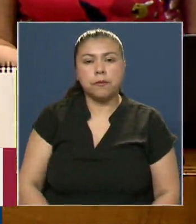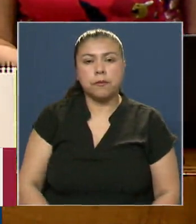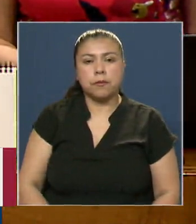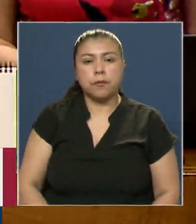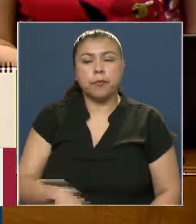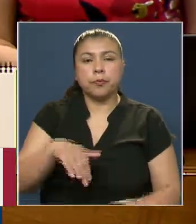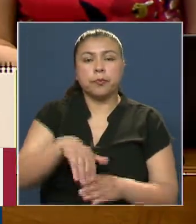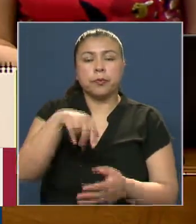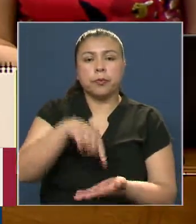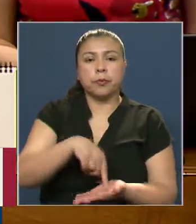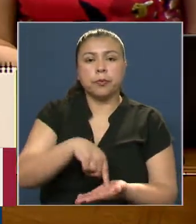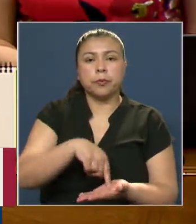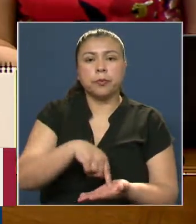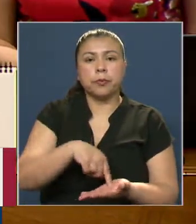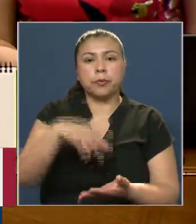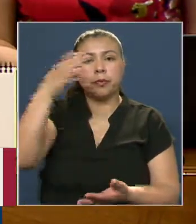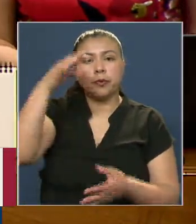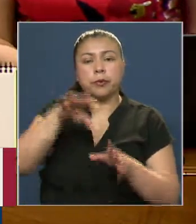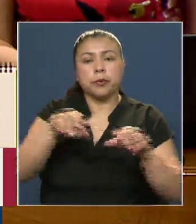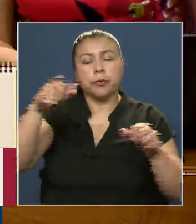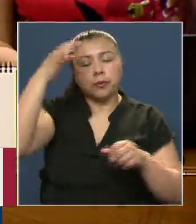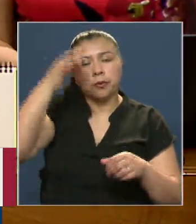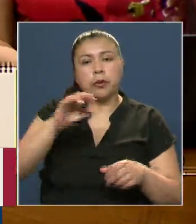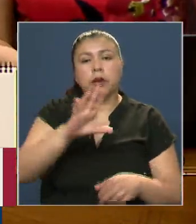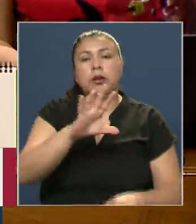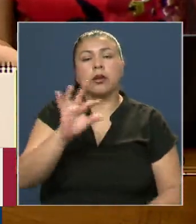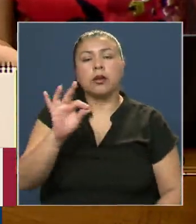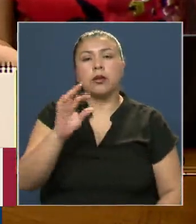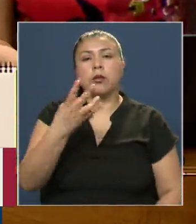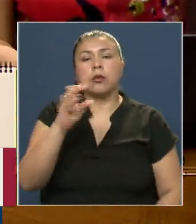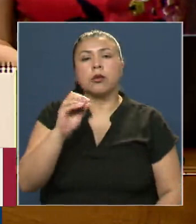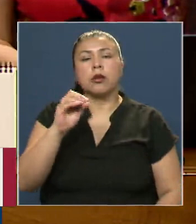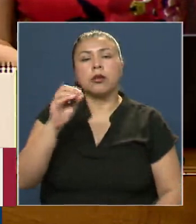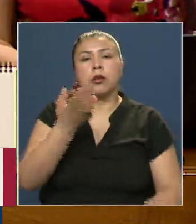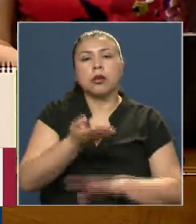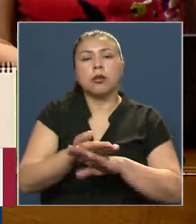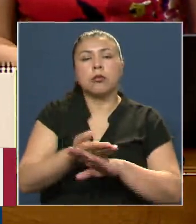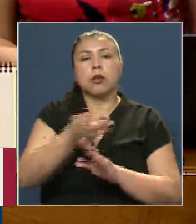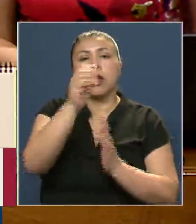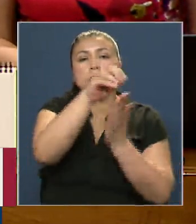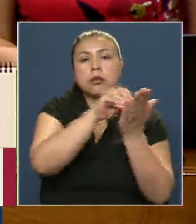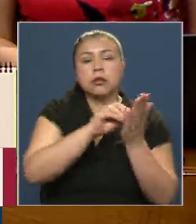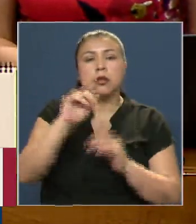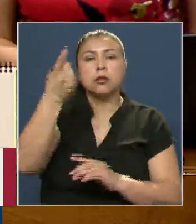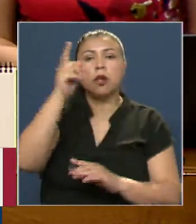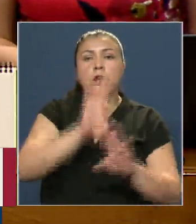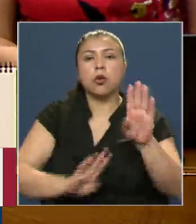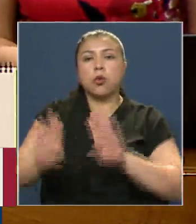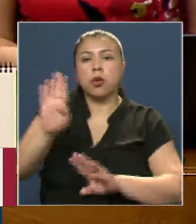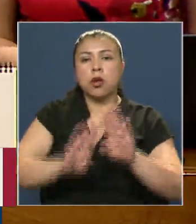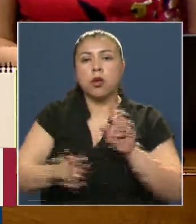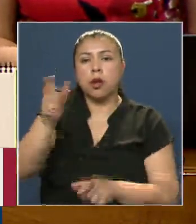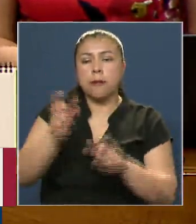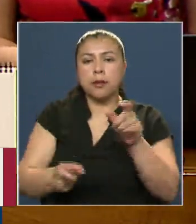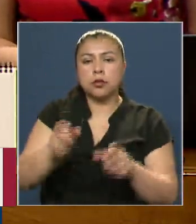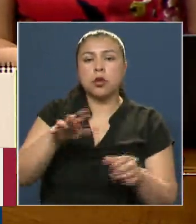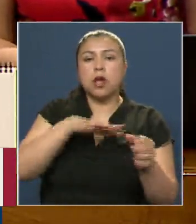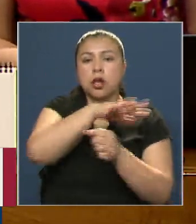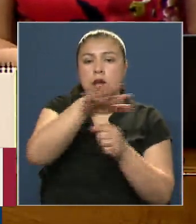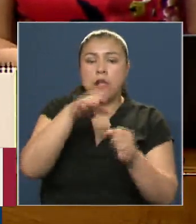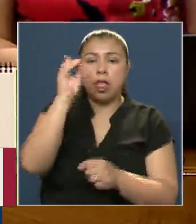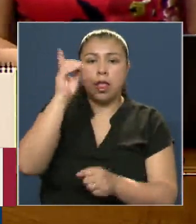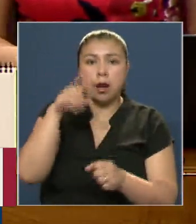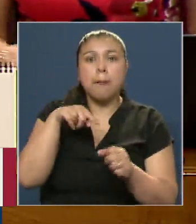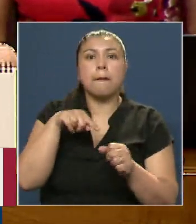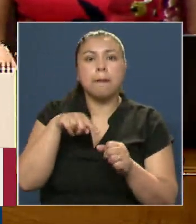En votación, la resolución número 540, que solicita crear un registro nacional de cuidadores de personas en situación de